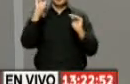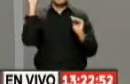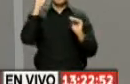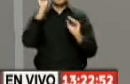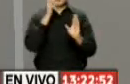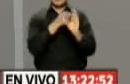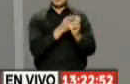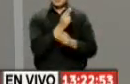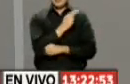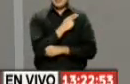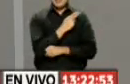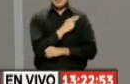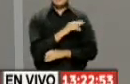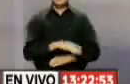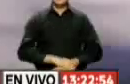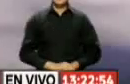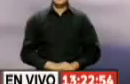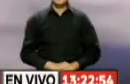en la universidad.